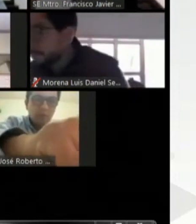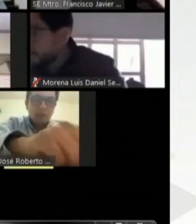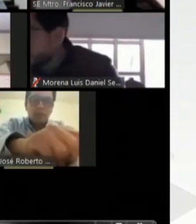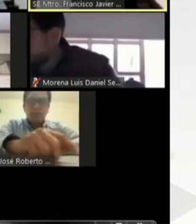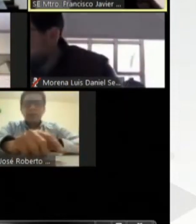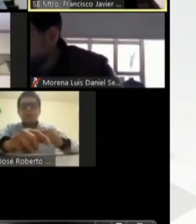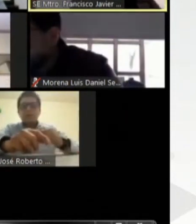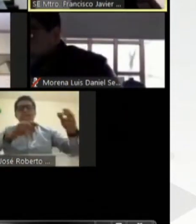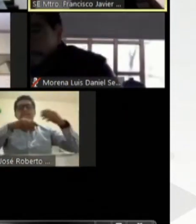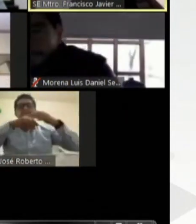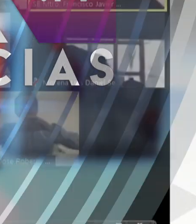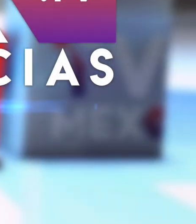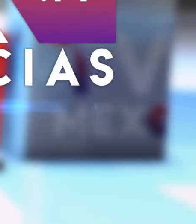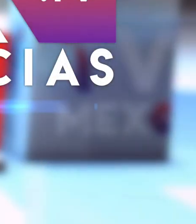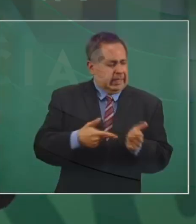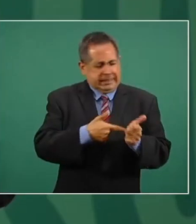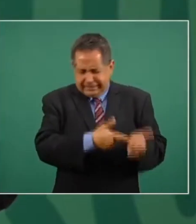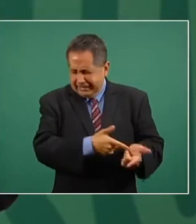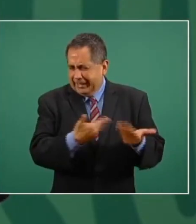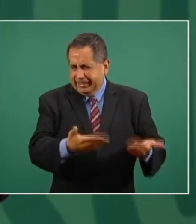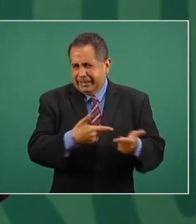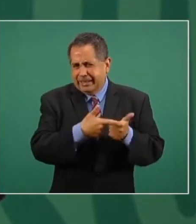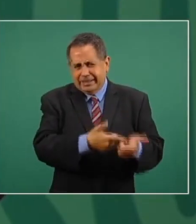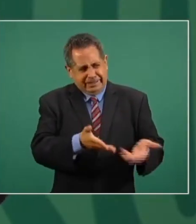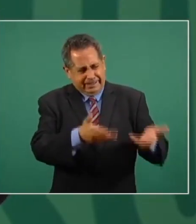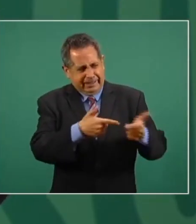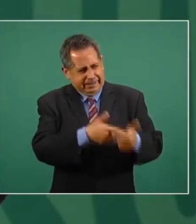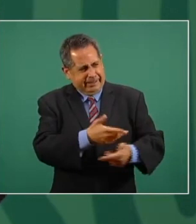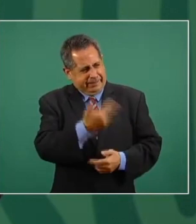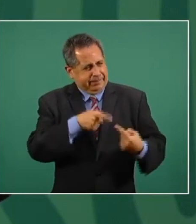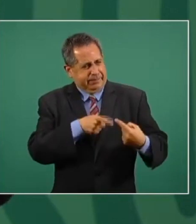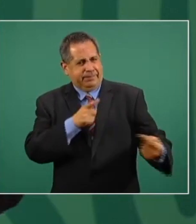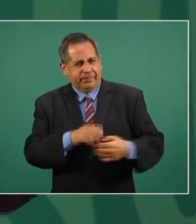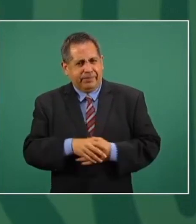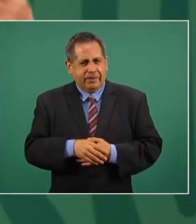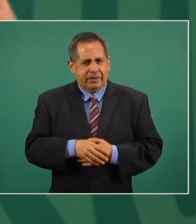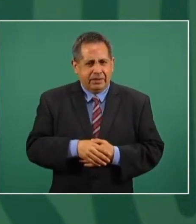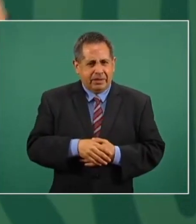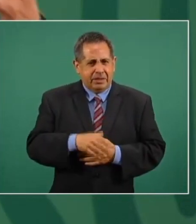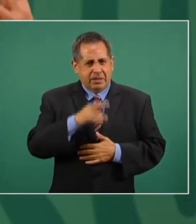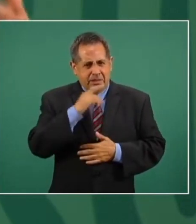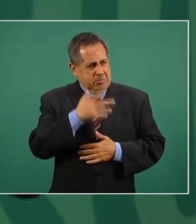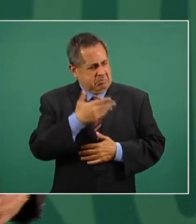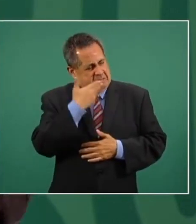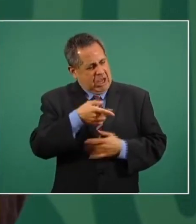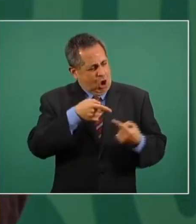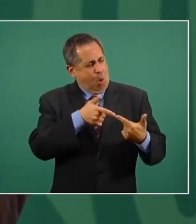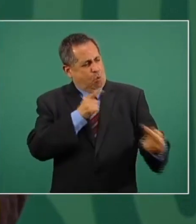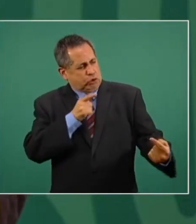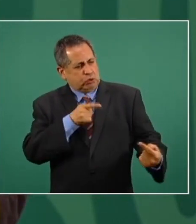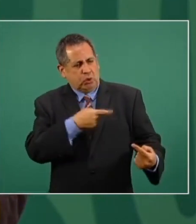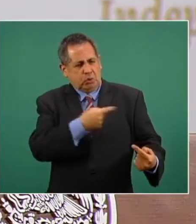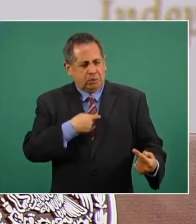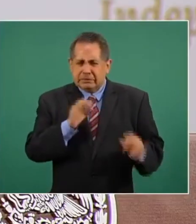de mexico para el próximo proceso electoral este martes inicie labores mil brigadas de vacunación asegura el presidente andrés manuel lópez obrador